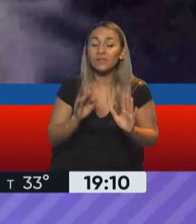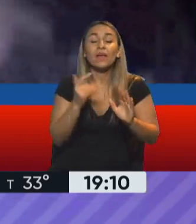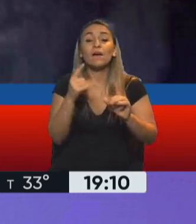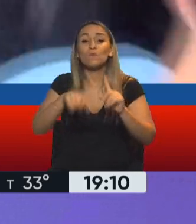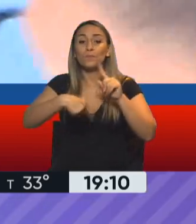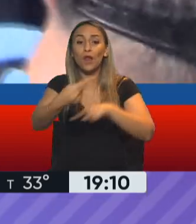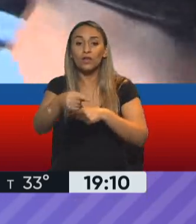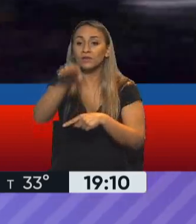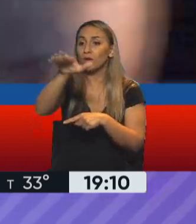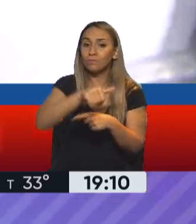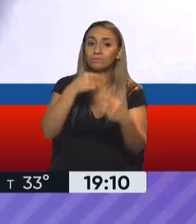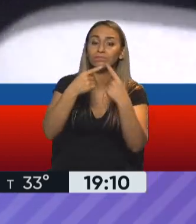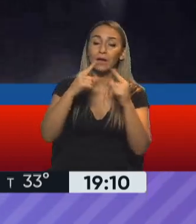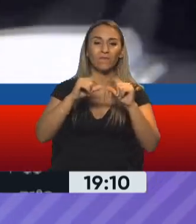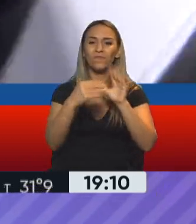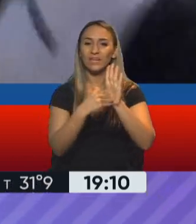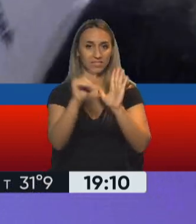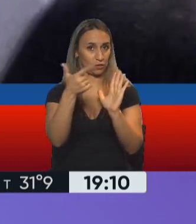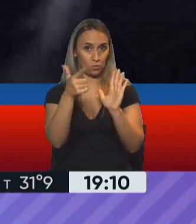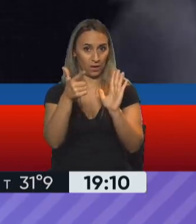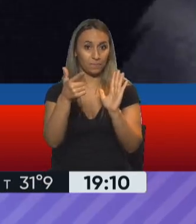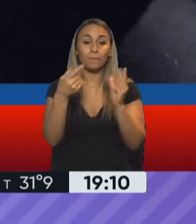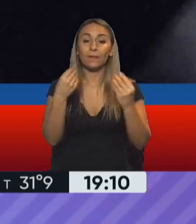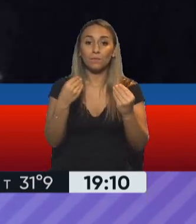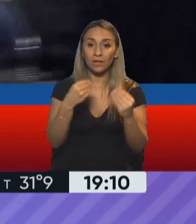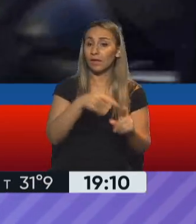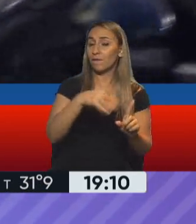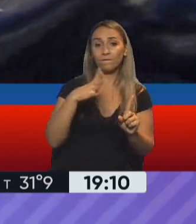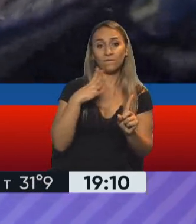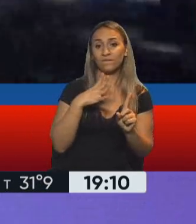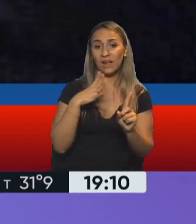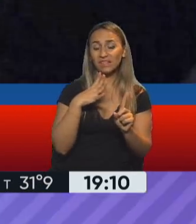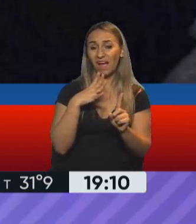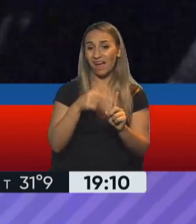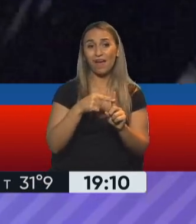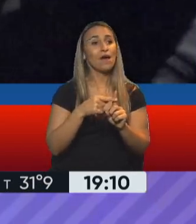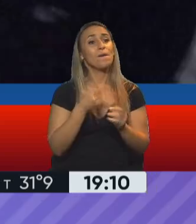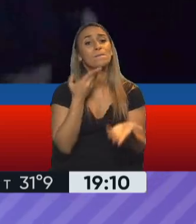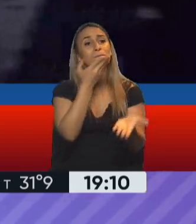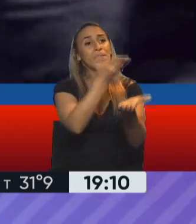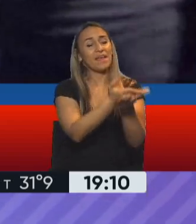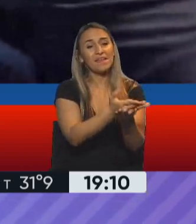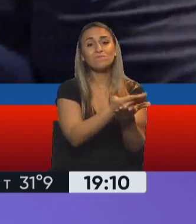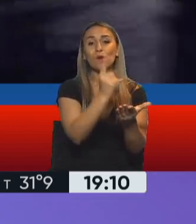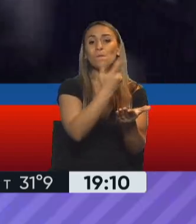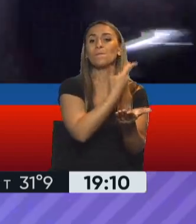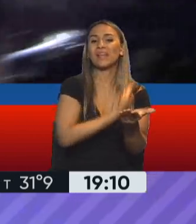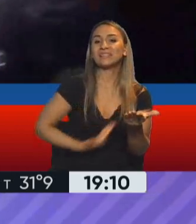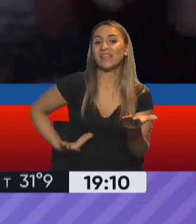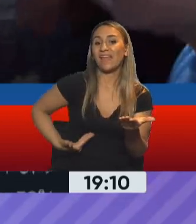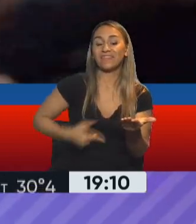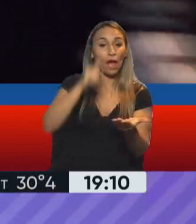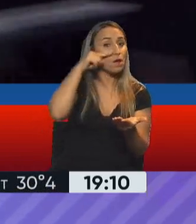fecha porque no tiene el relevamiento, lo tiene que pedir al presidente de la República.